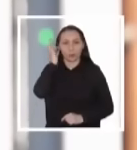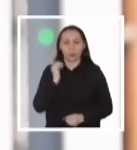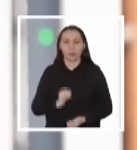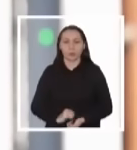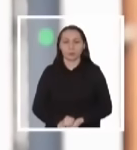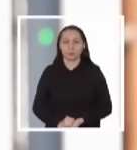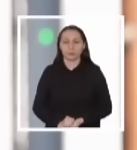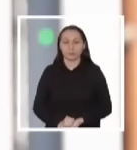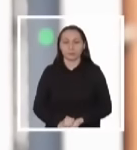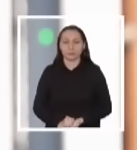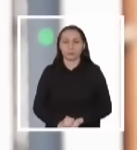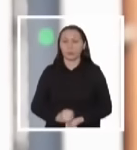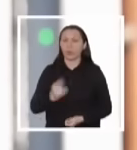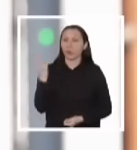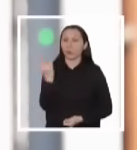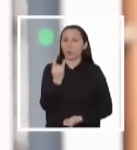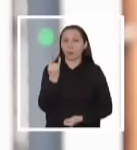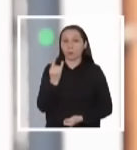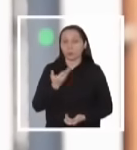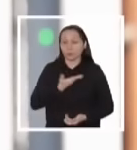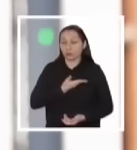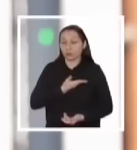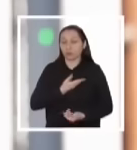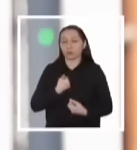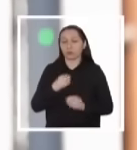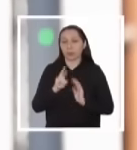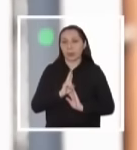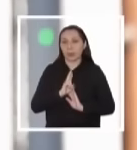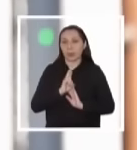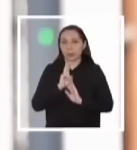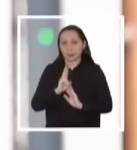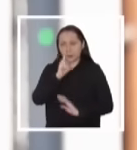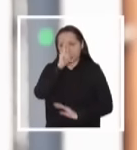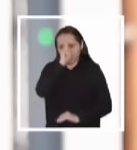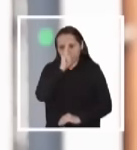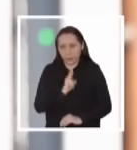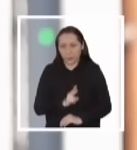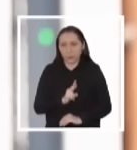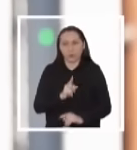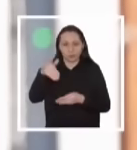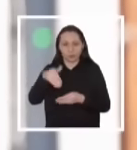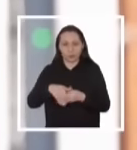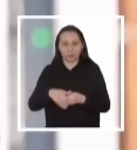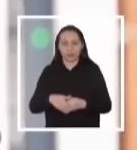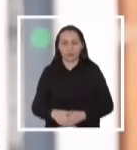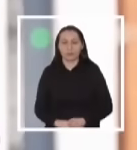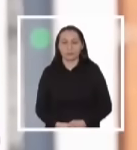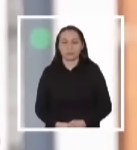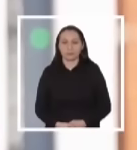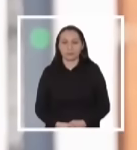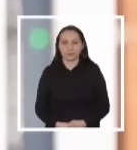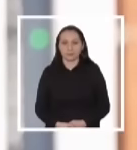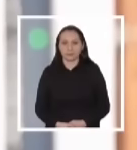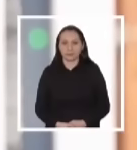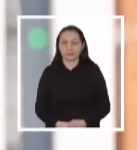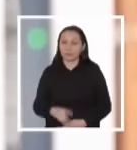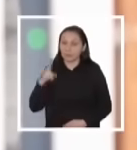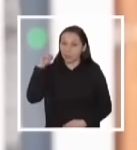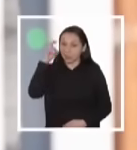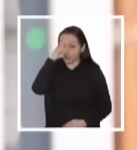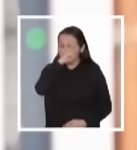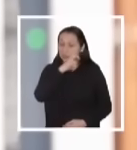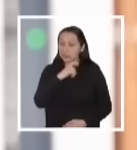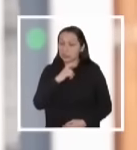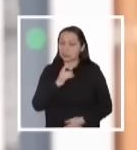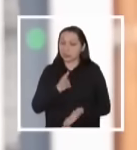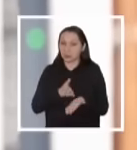monto debe tener un control legal, y eso hasta la fecha, hasta el día de hoy, que es 7 de septiembre, todavía no se concreta. Desde Presidencia explican